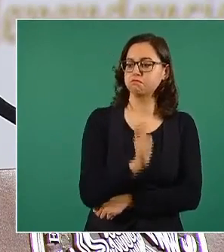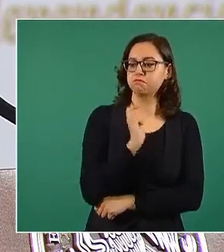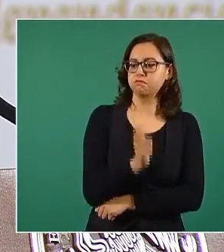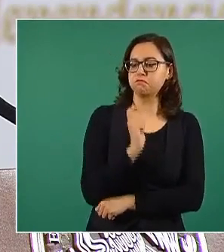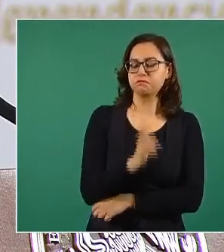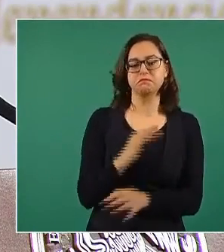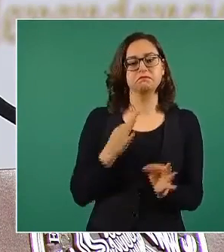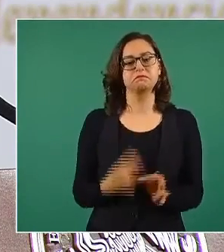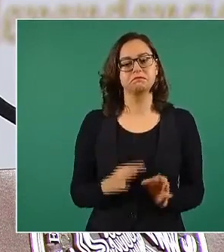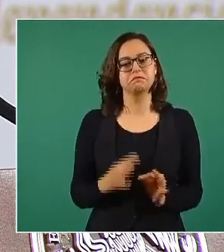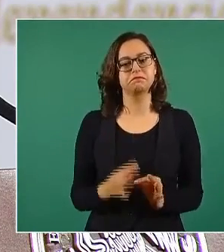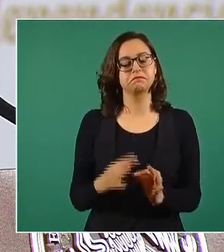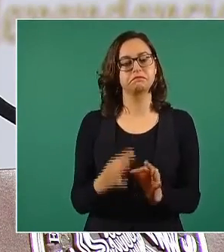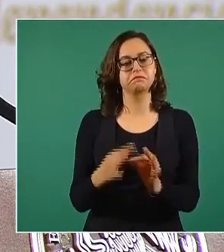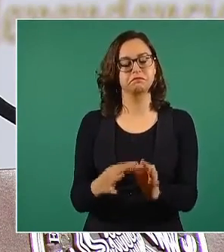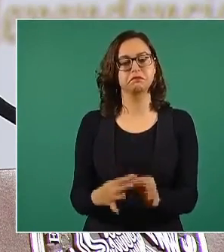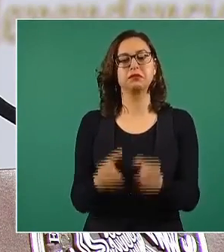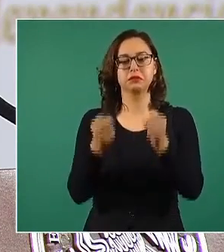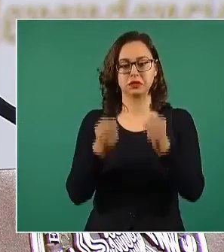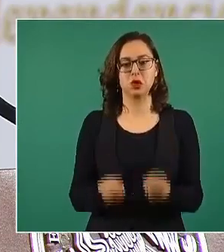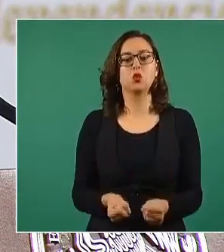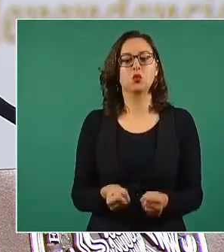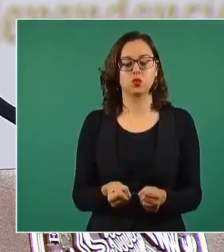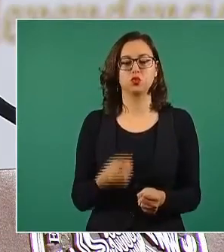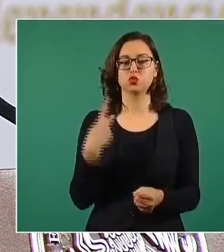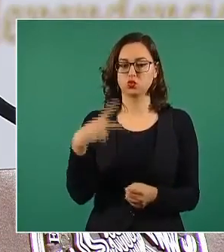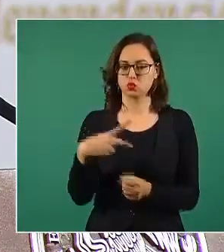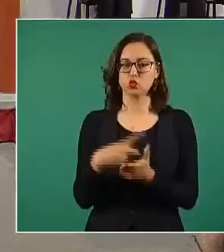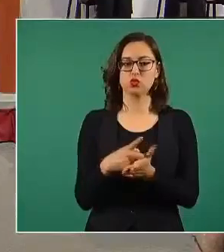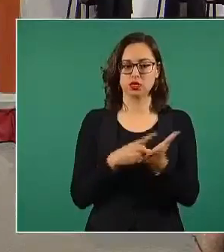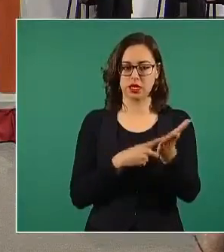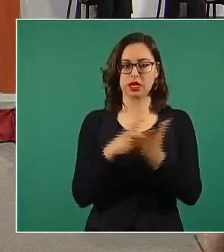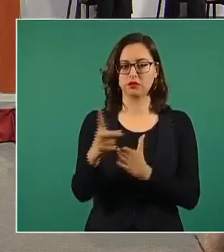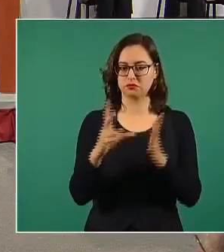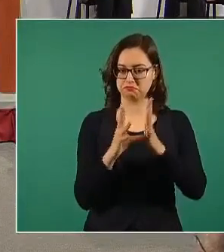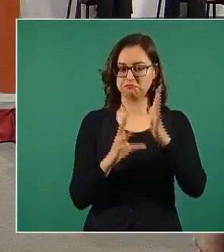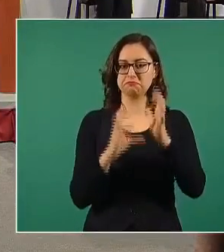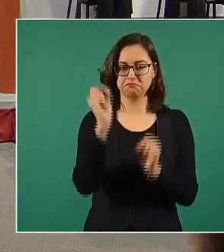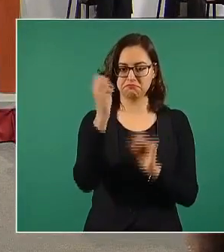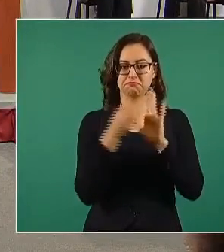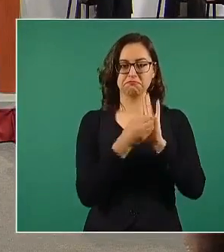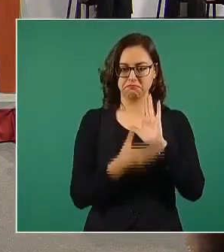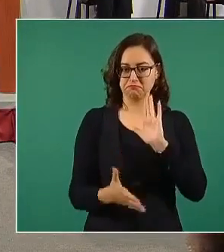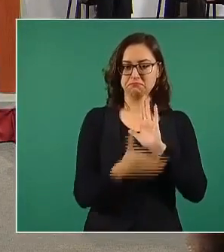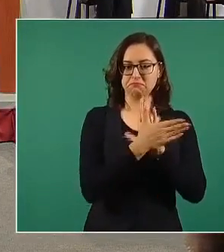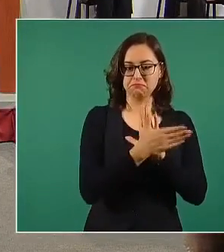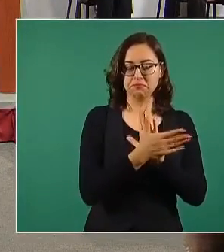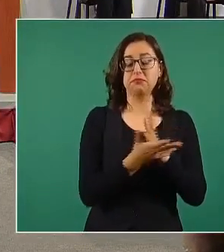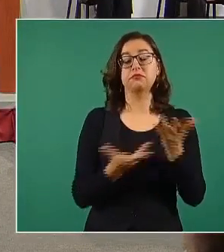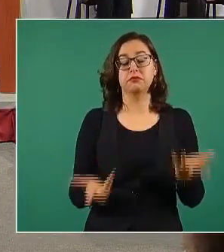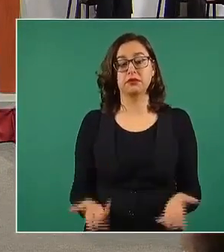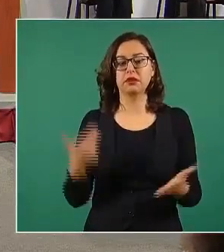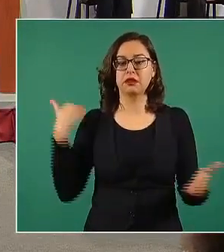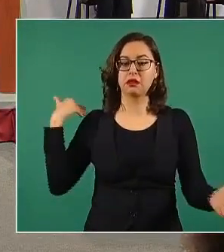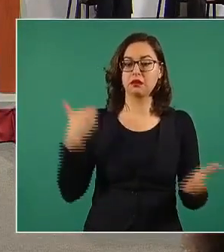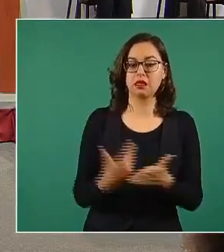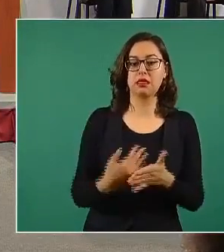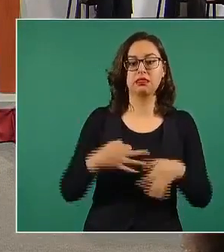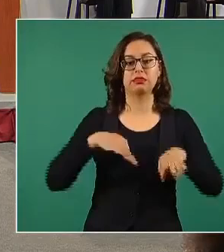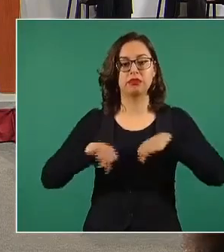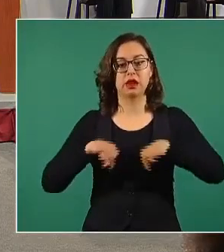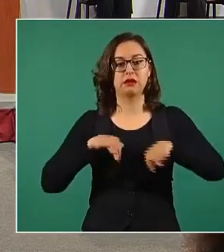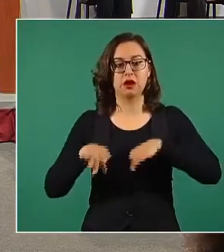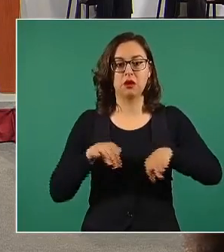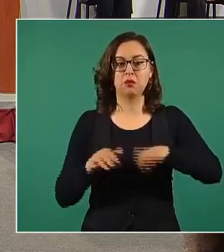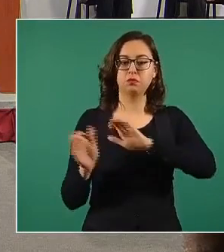importantes y, como veremos, también el trabajo que se ha realizado para incorporar a